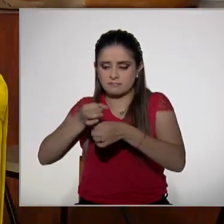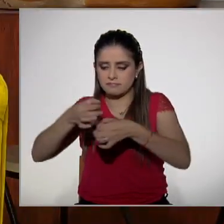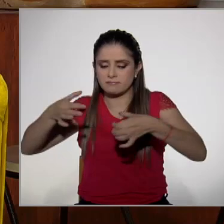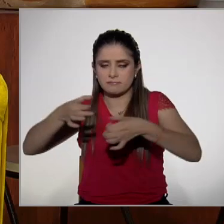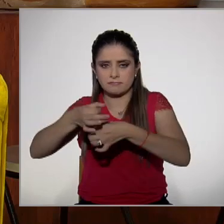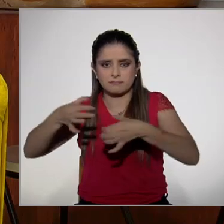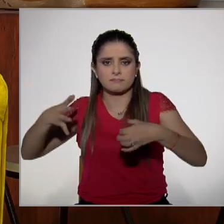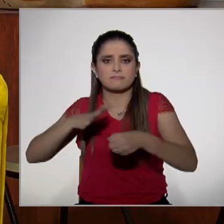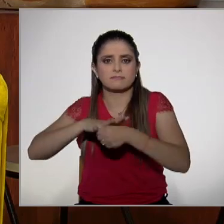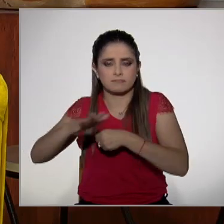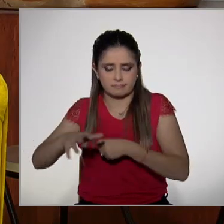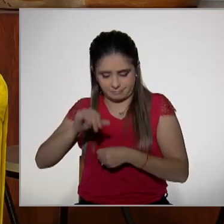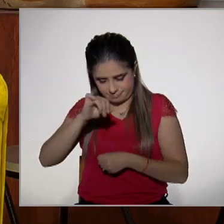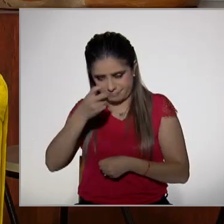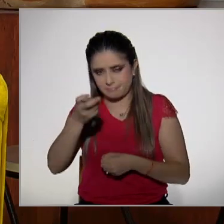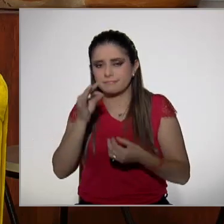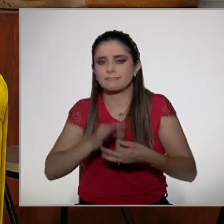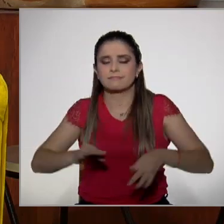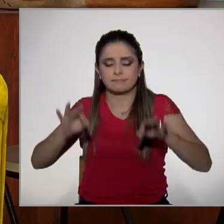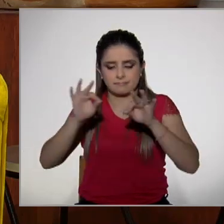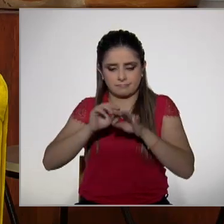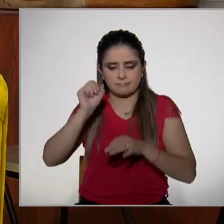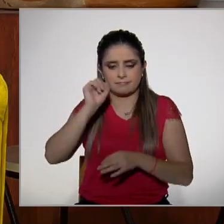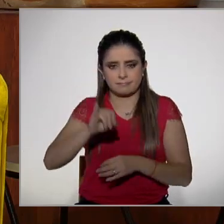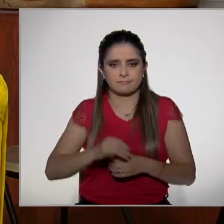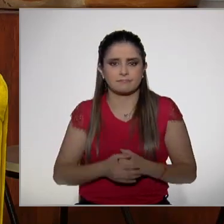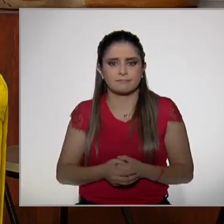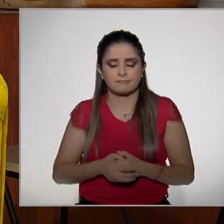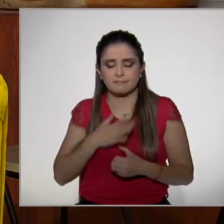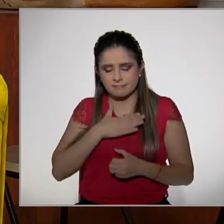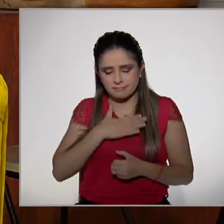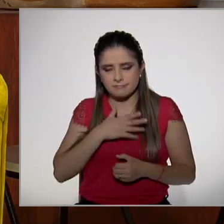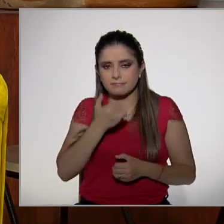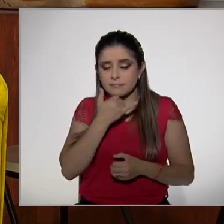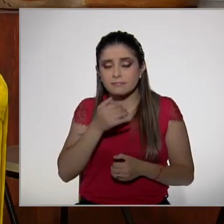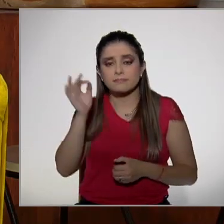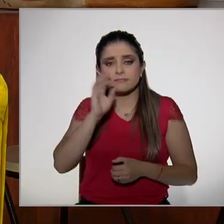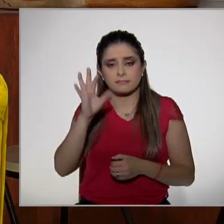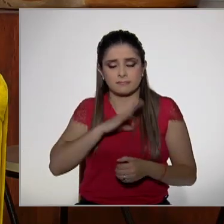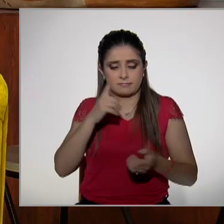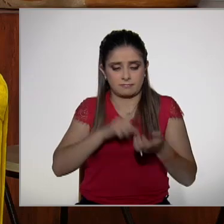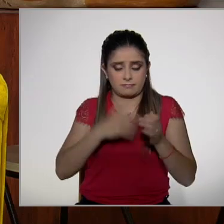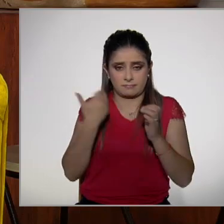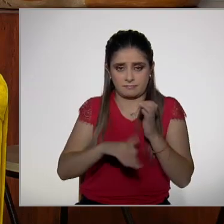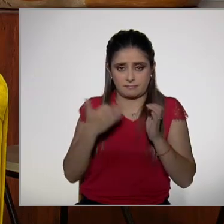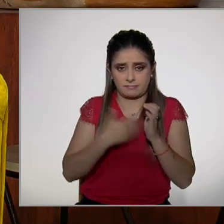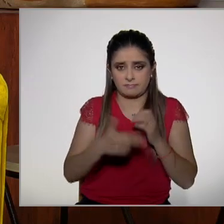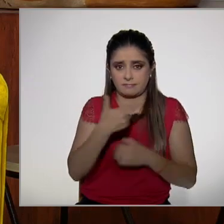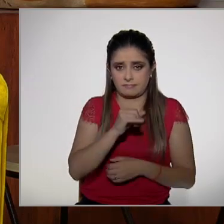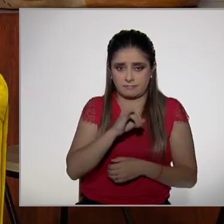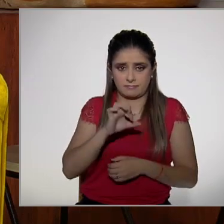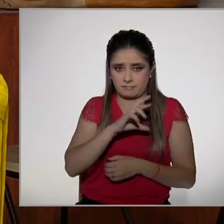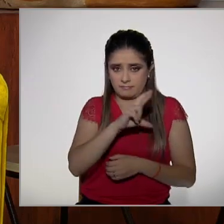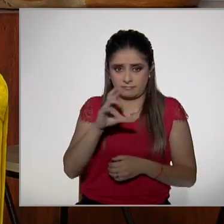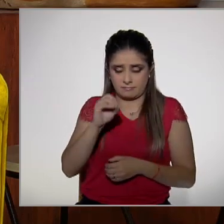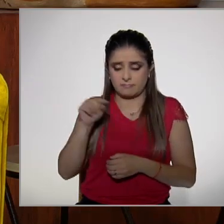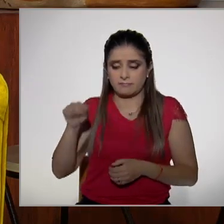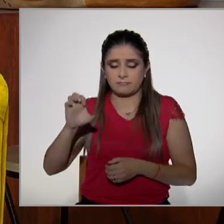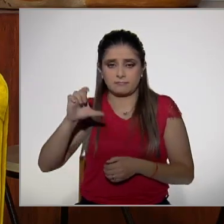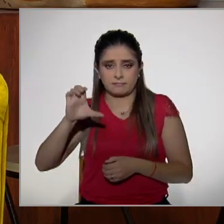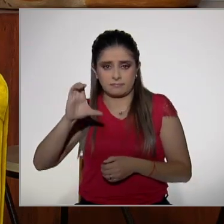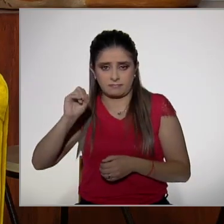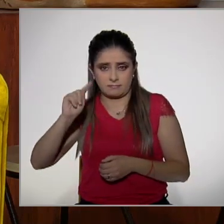en lo que llamamos el volumen corpuscular medio perdón por ejemplo en la deficiencia de hierro es los eritrocitos son